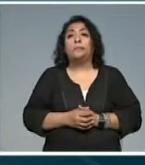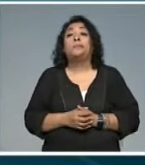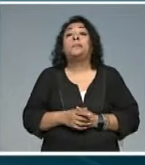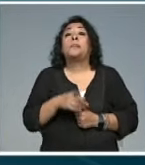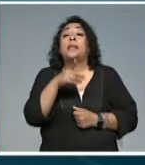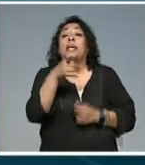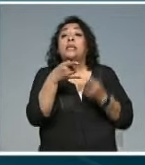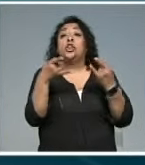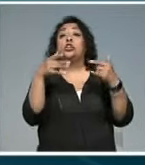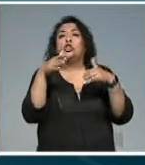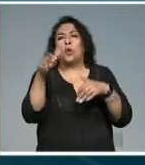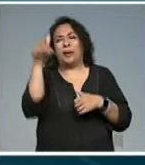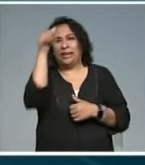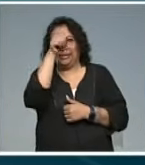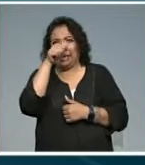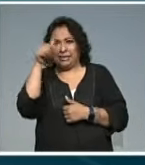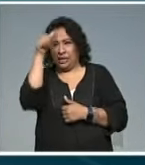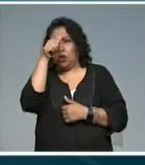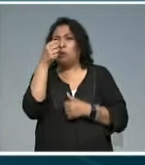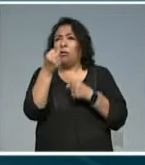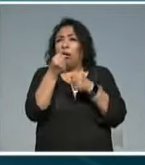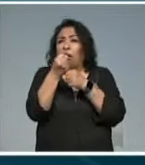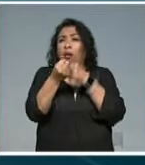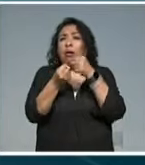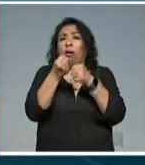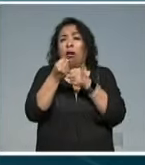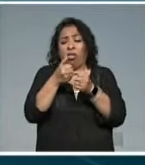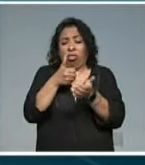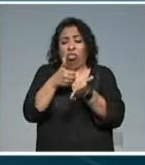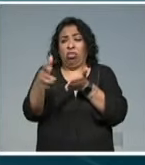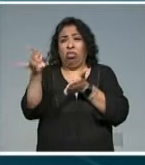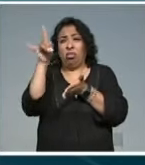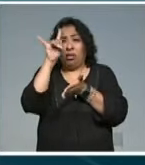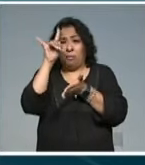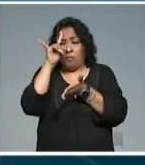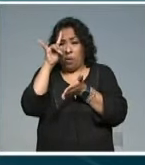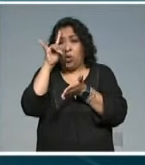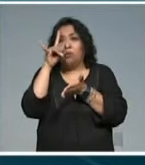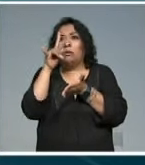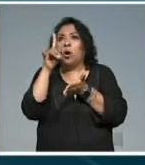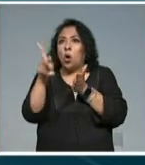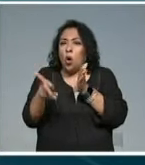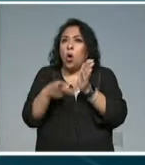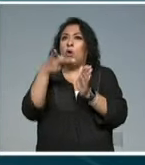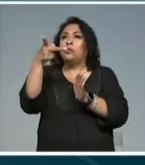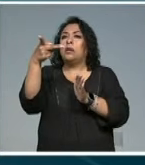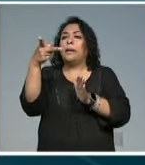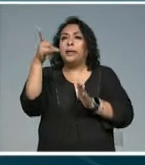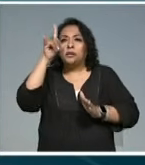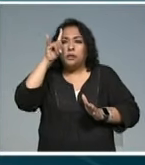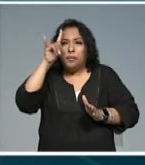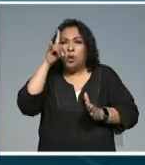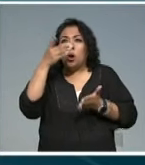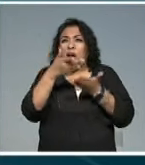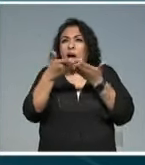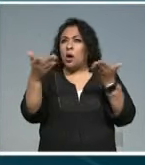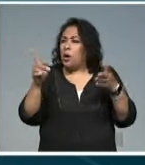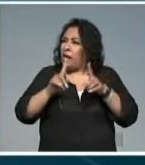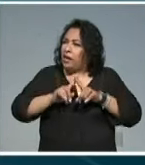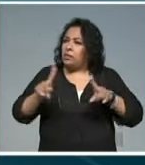La historia gira en torno a un sacerdote que, después de muchos años de haber exorcizado a un demonio, se vuelve a encontrar con él. Pero ahora las cosas son